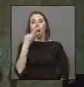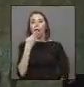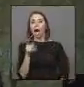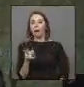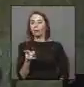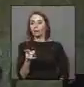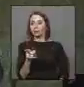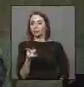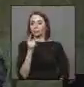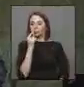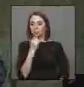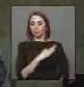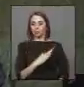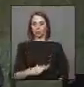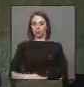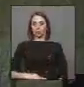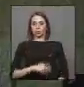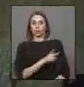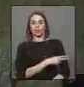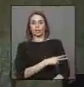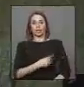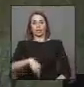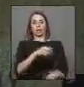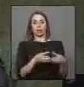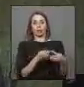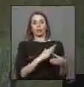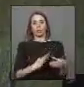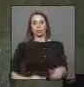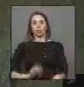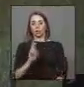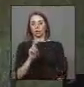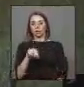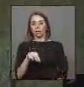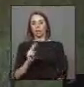ahora el diputado, señor jefe de bancada de Renovación Nacional, señor